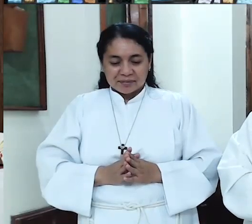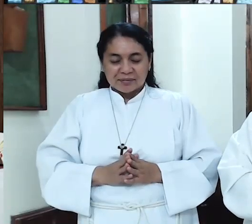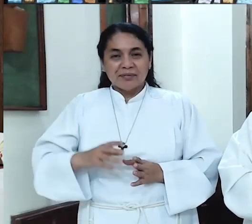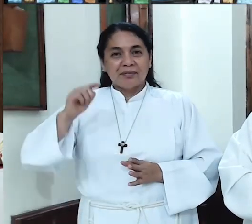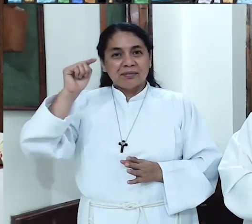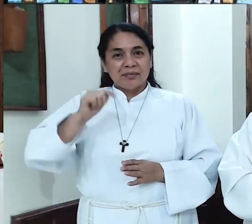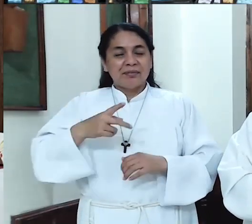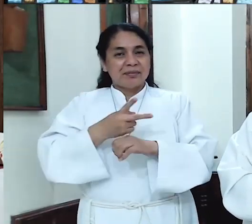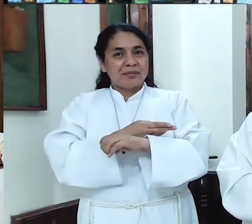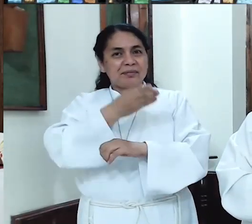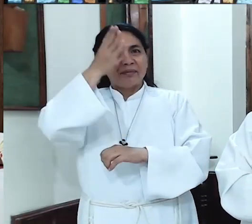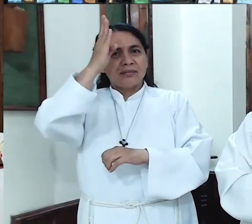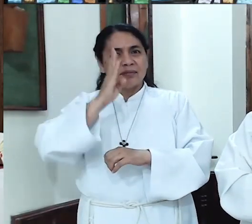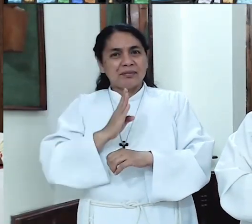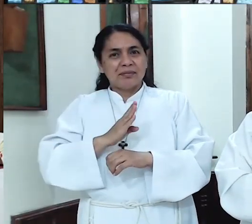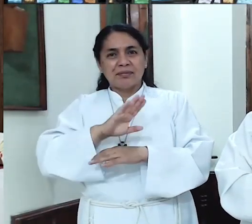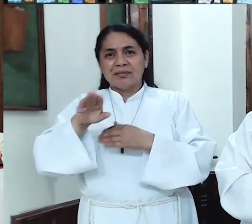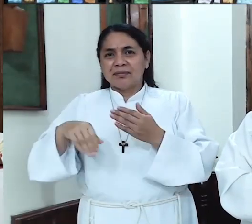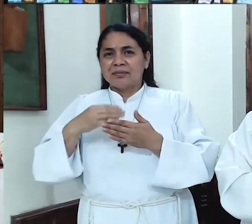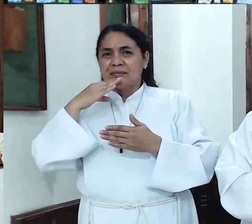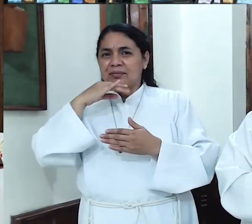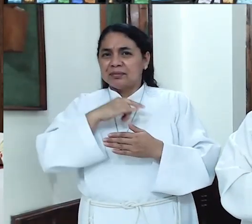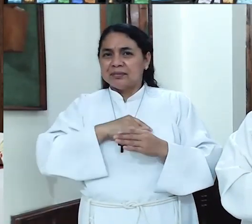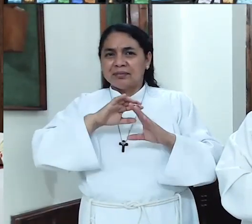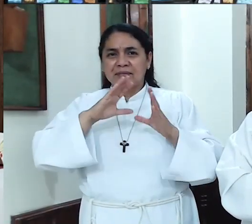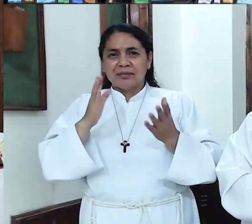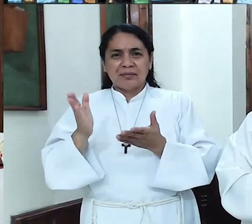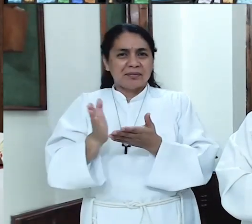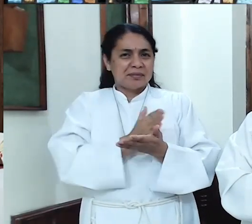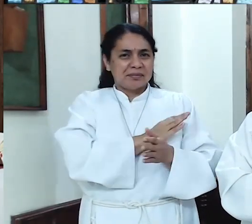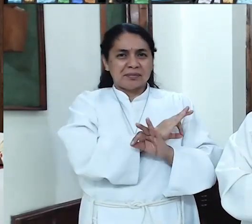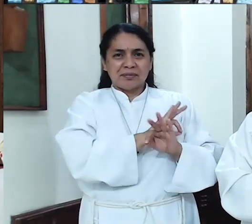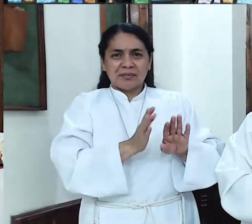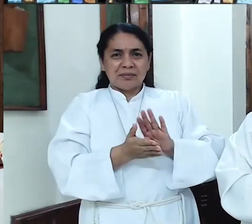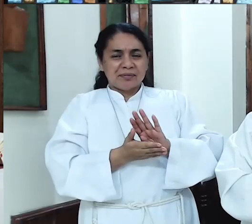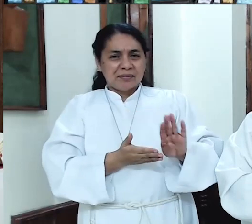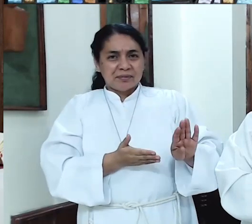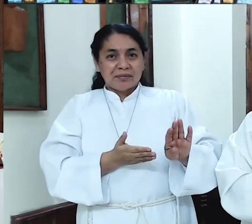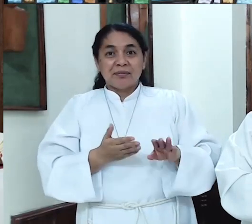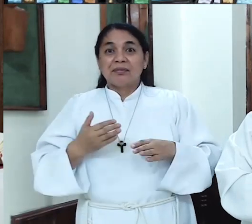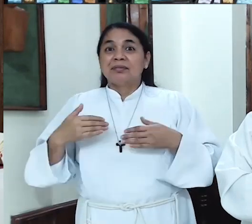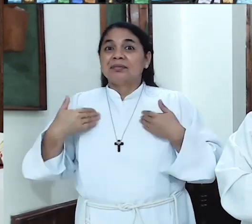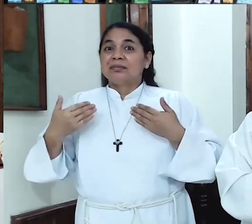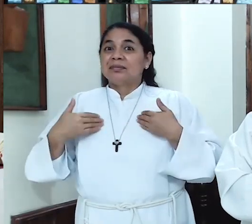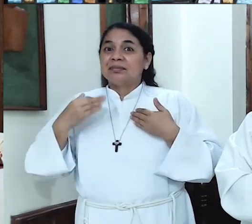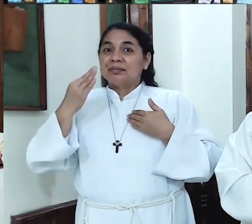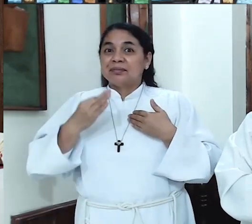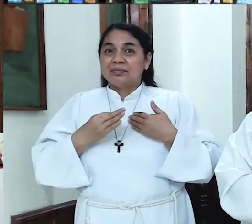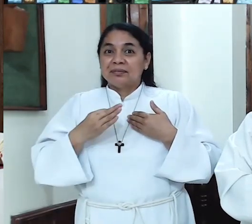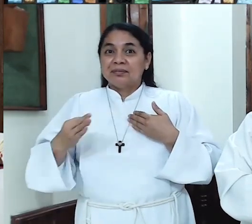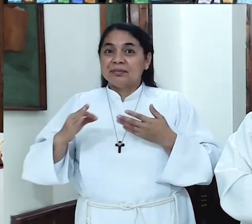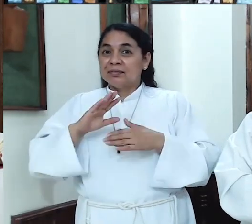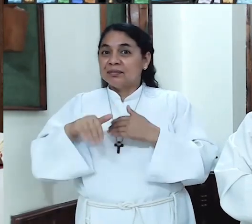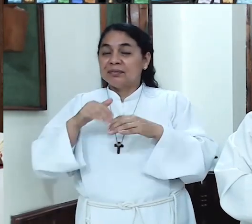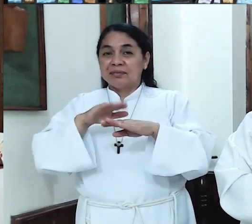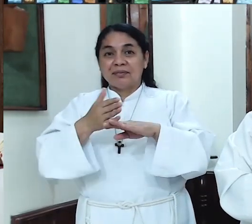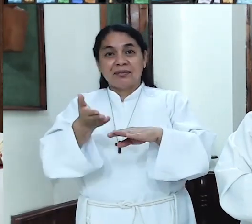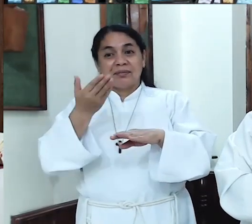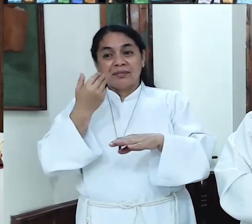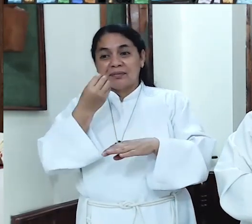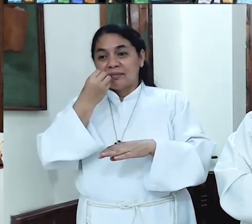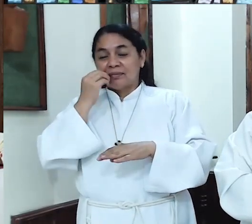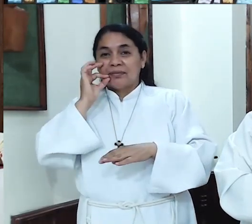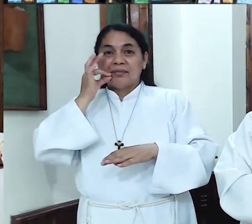Este es el Cordero de Dios que quita el pecado del mundo. Dichosos los llamados a este